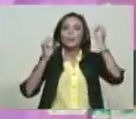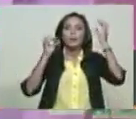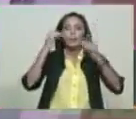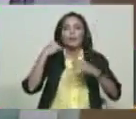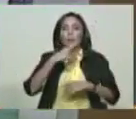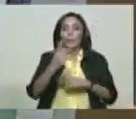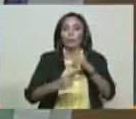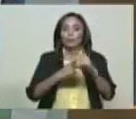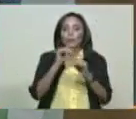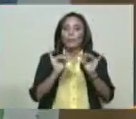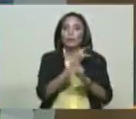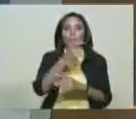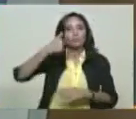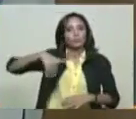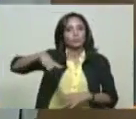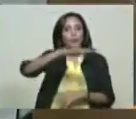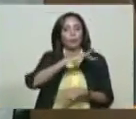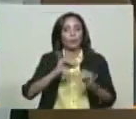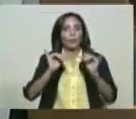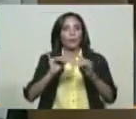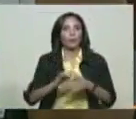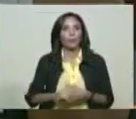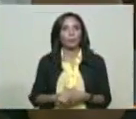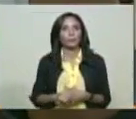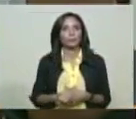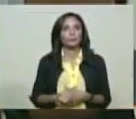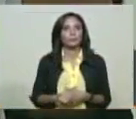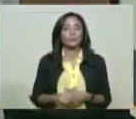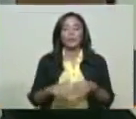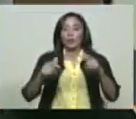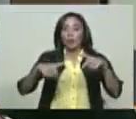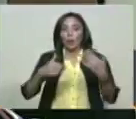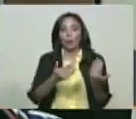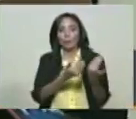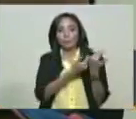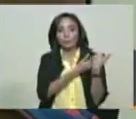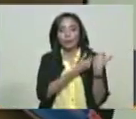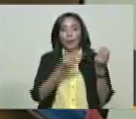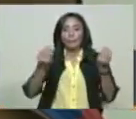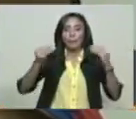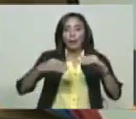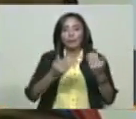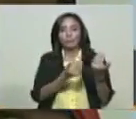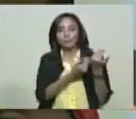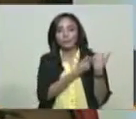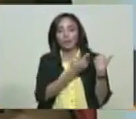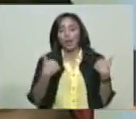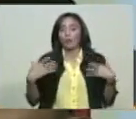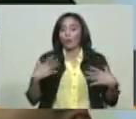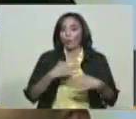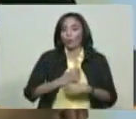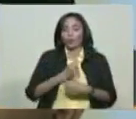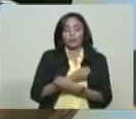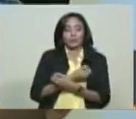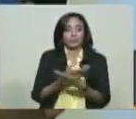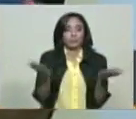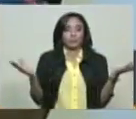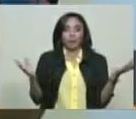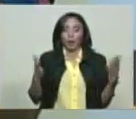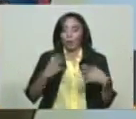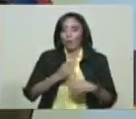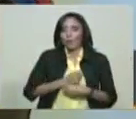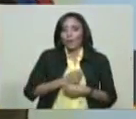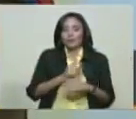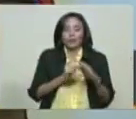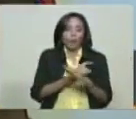del pueblo hoy vamos a tener nuevas tareas yo pongo mi confianza plena en el partido socialista unido